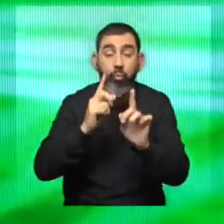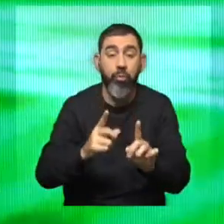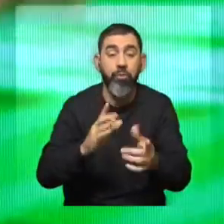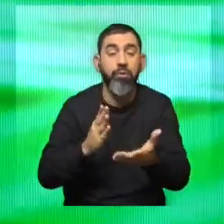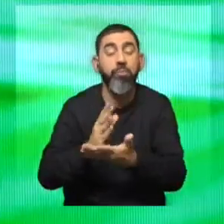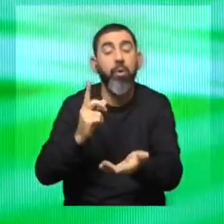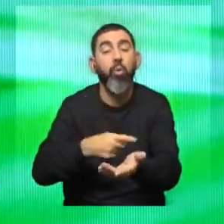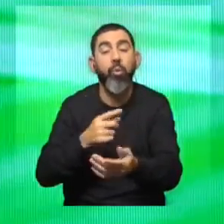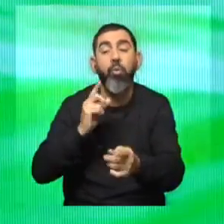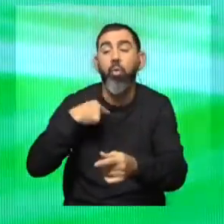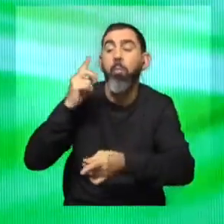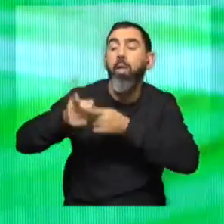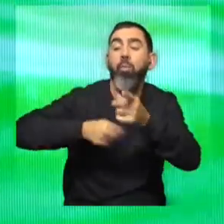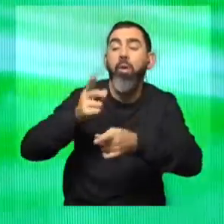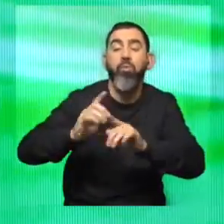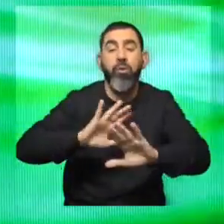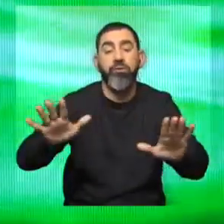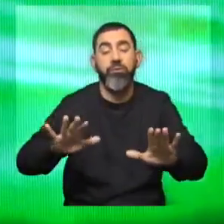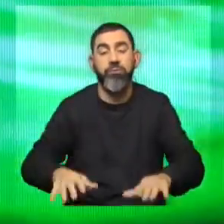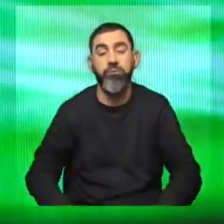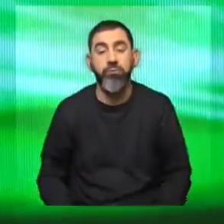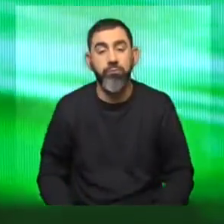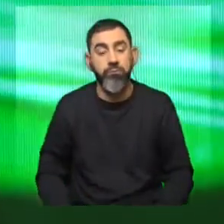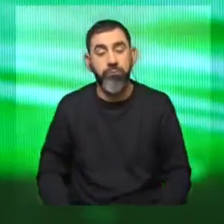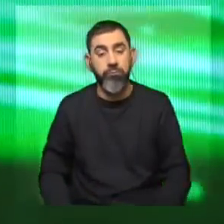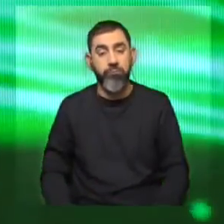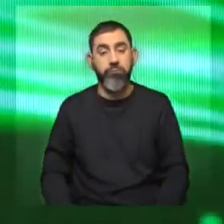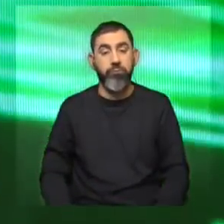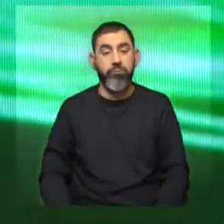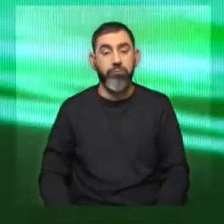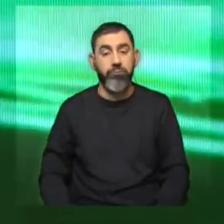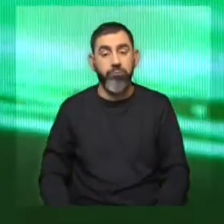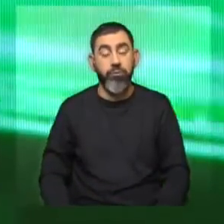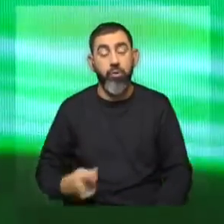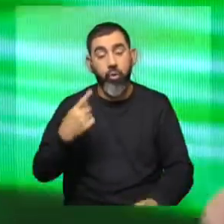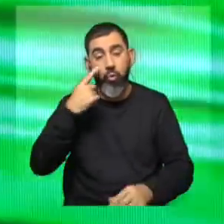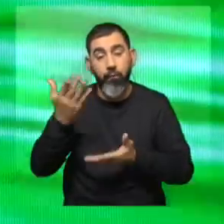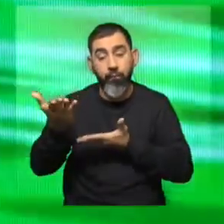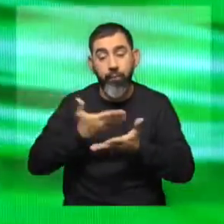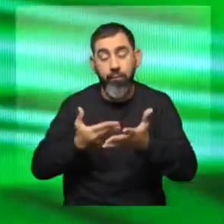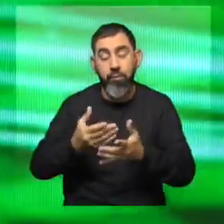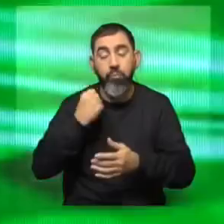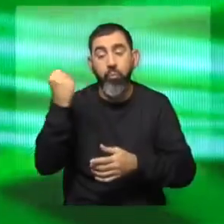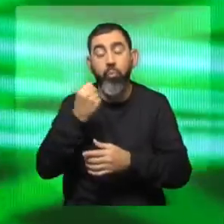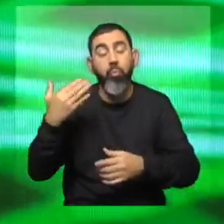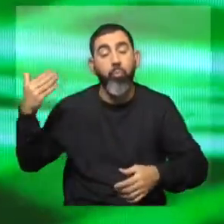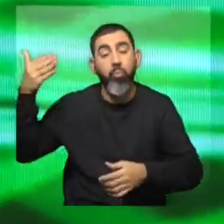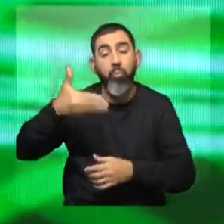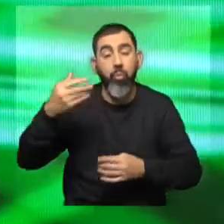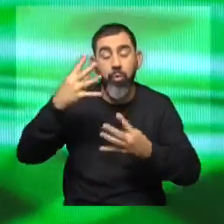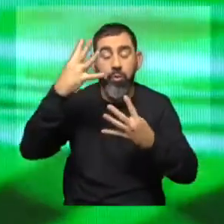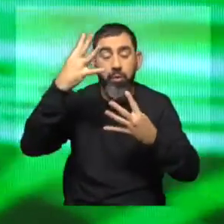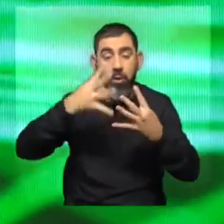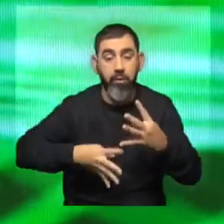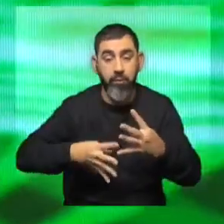estamos acostumbrados a imponer determinadas criterios o forma de funcionamiento entonces la convivencia tiene una base de participación transversal